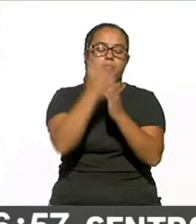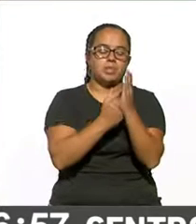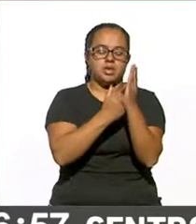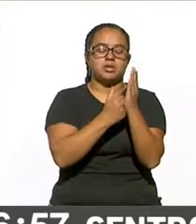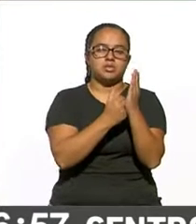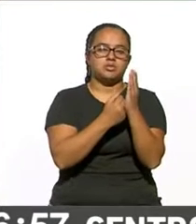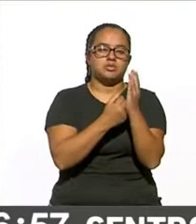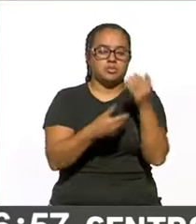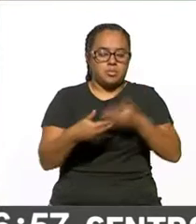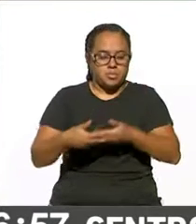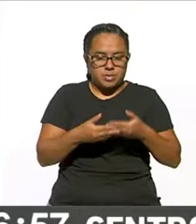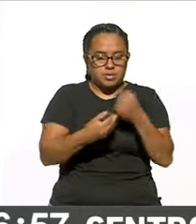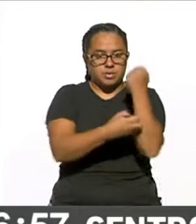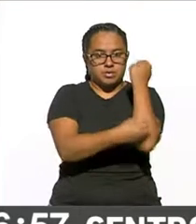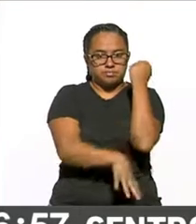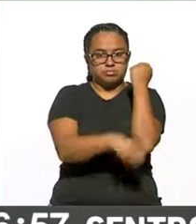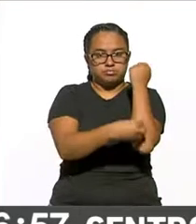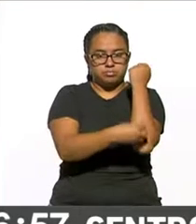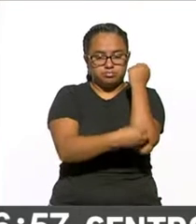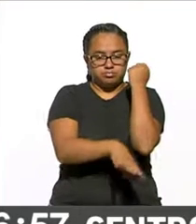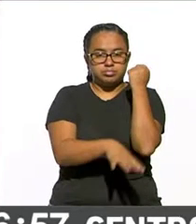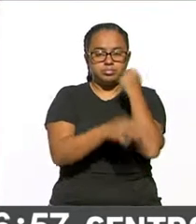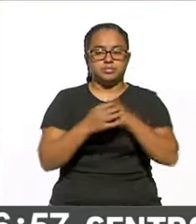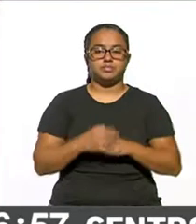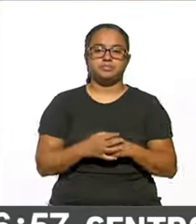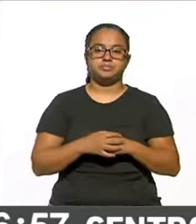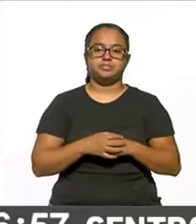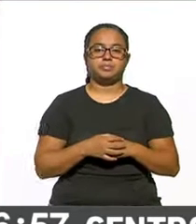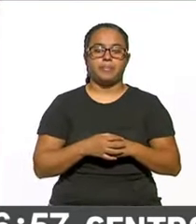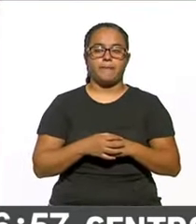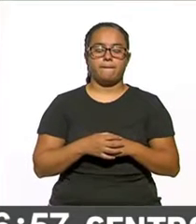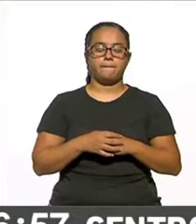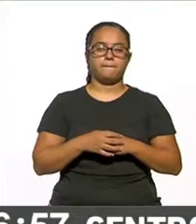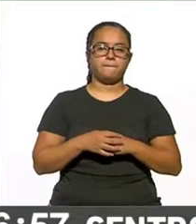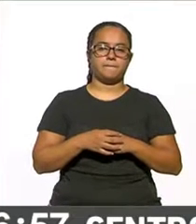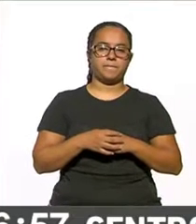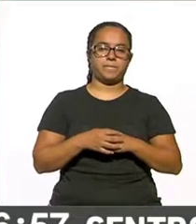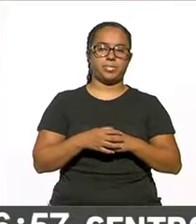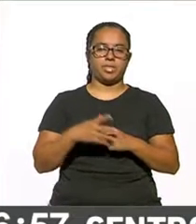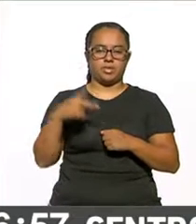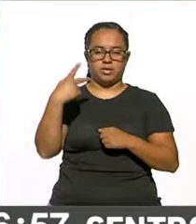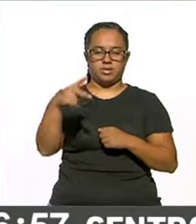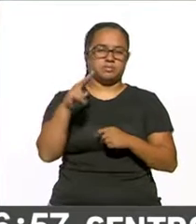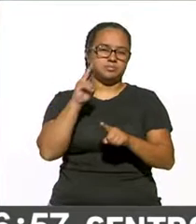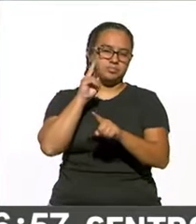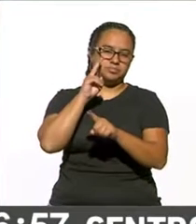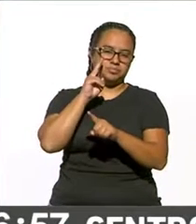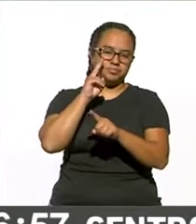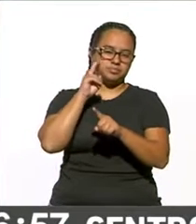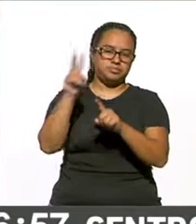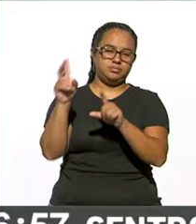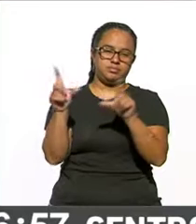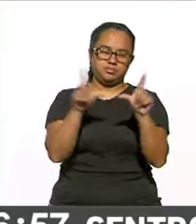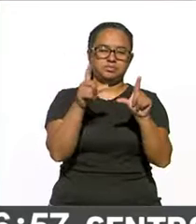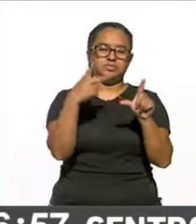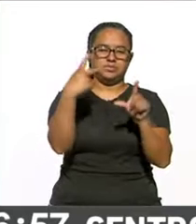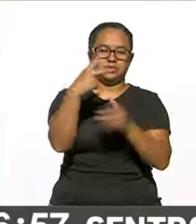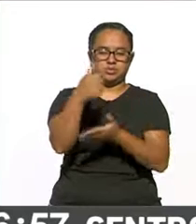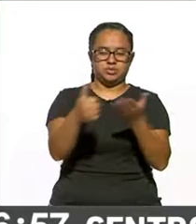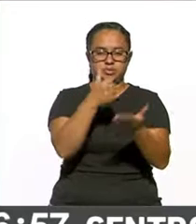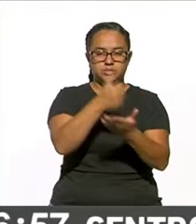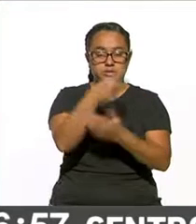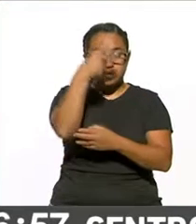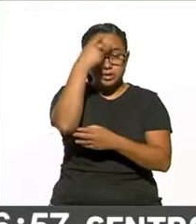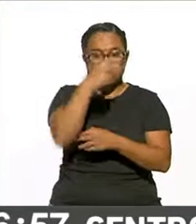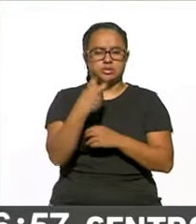número de abortos o de esta práctica, que a juzgar por el gráfico que te enseñé en la Ciudad de México,